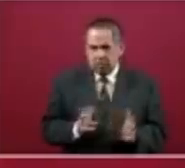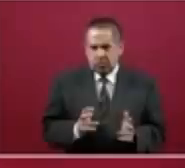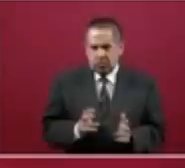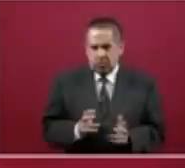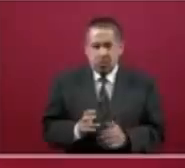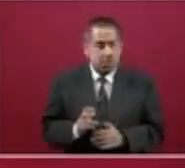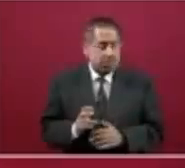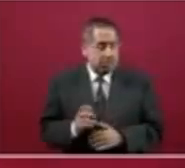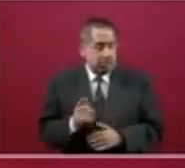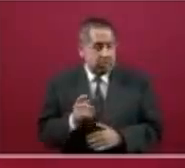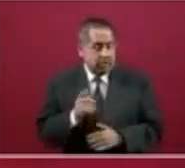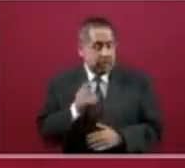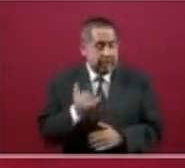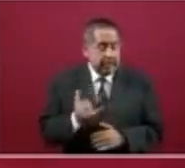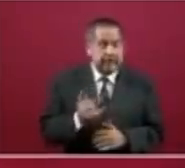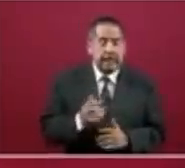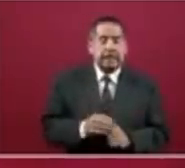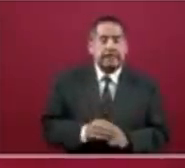y que